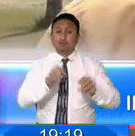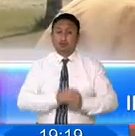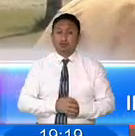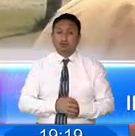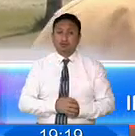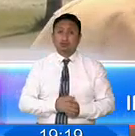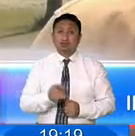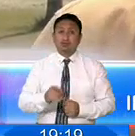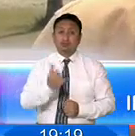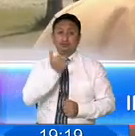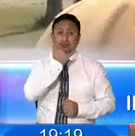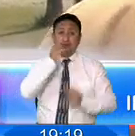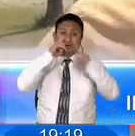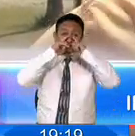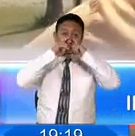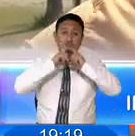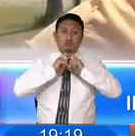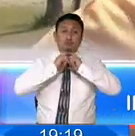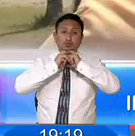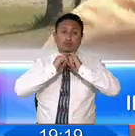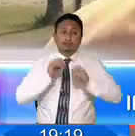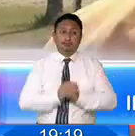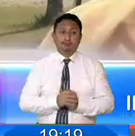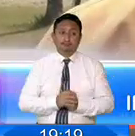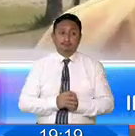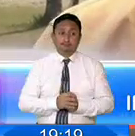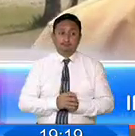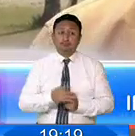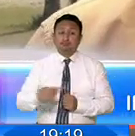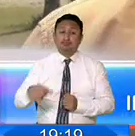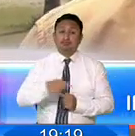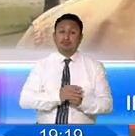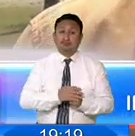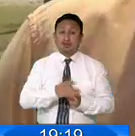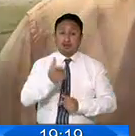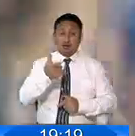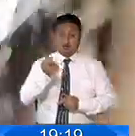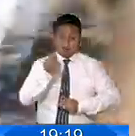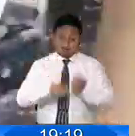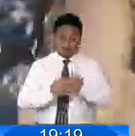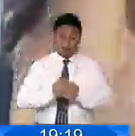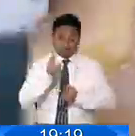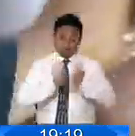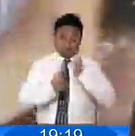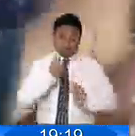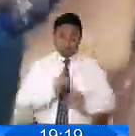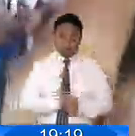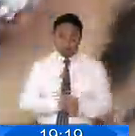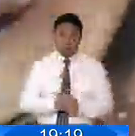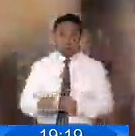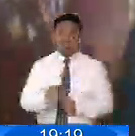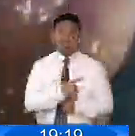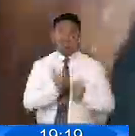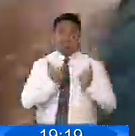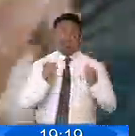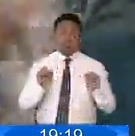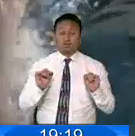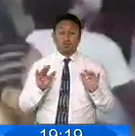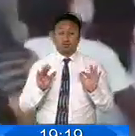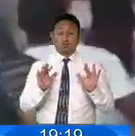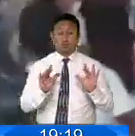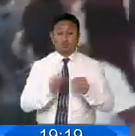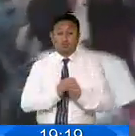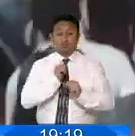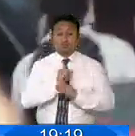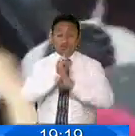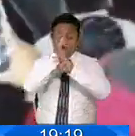de la mascarilla, la introducción de bebidas alcohólicas. Se espera que estas aglomeraciones y los desacatos a las